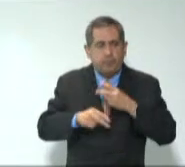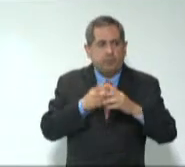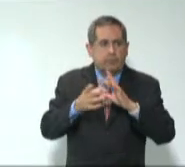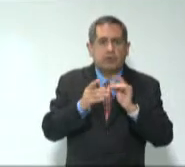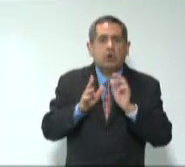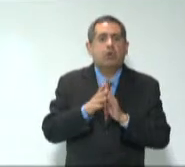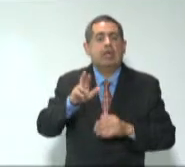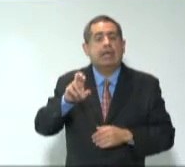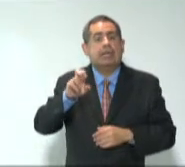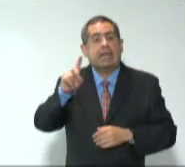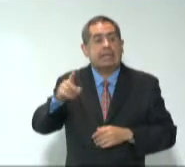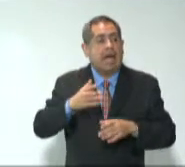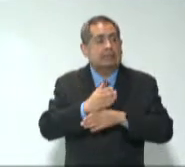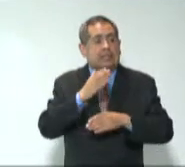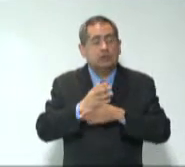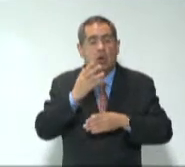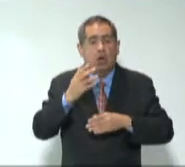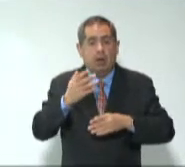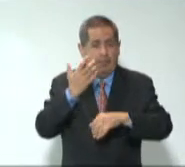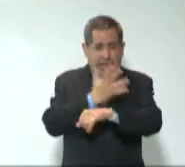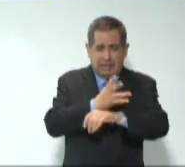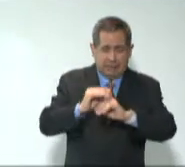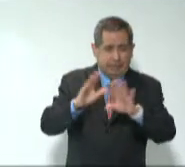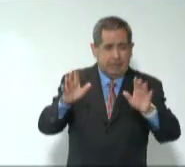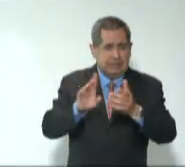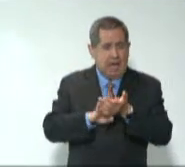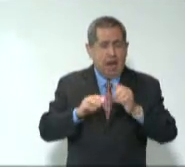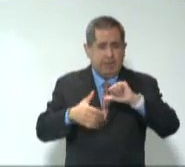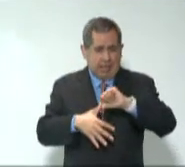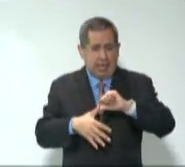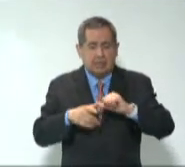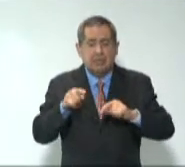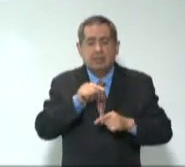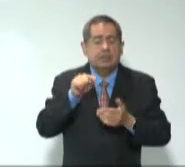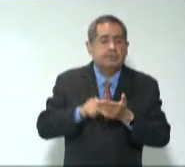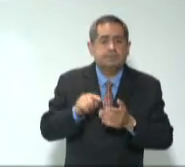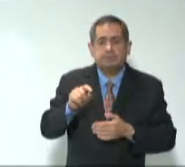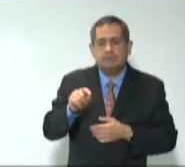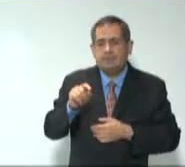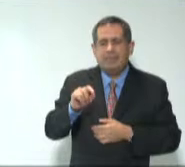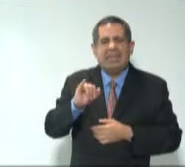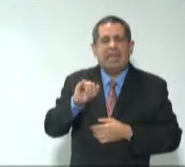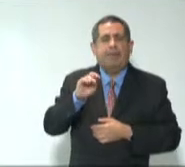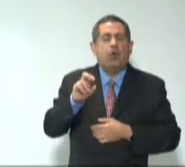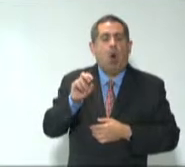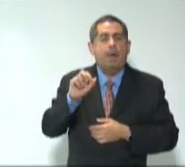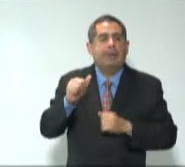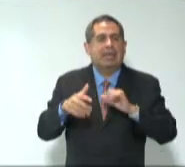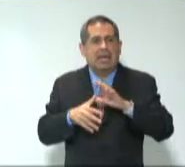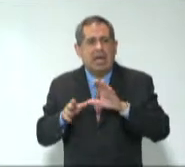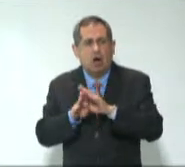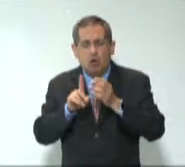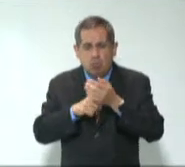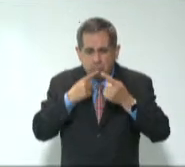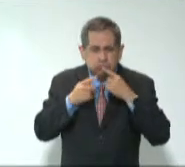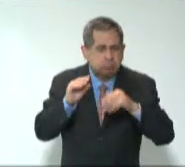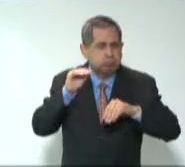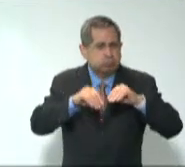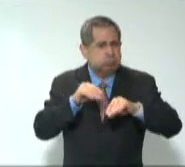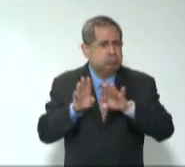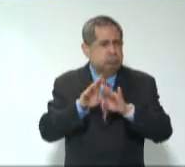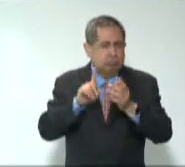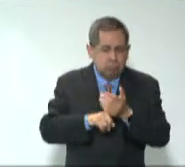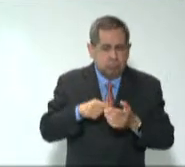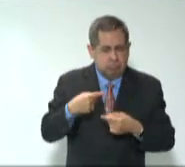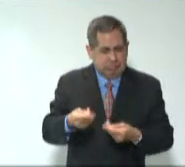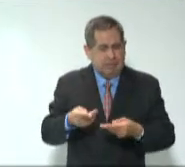la red de acceso a la transparencia de América Latina un sitio de Ibero americana donde estamos eh poniendo todo lo